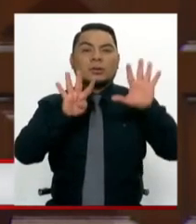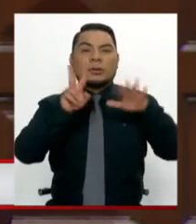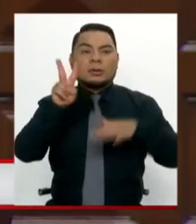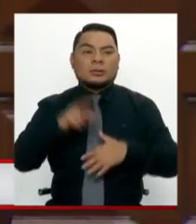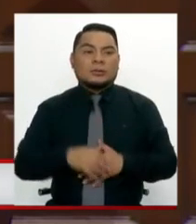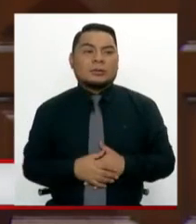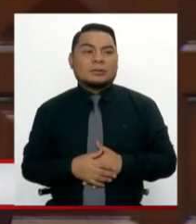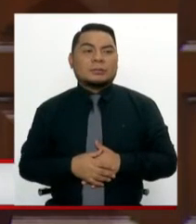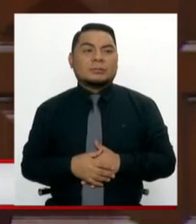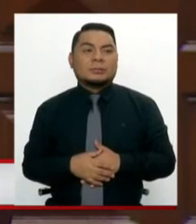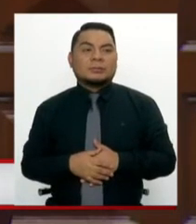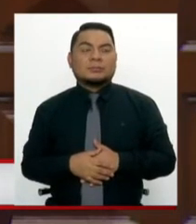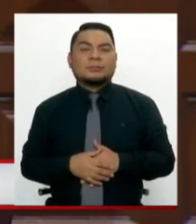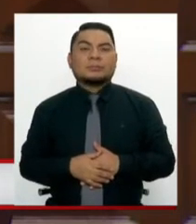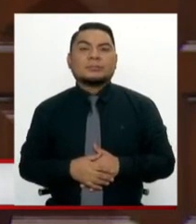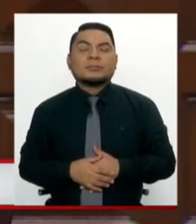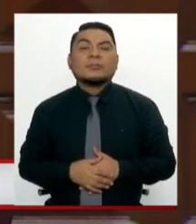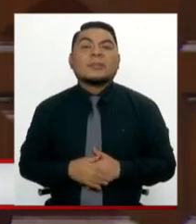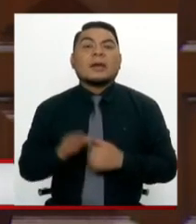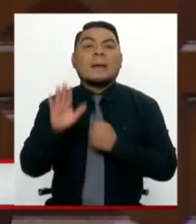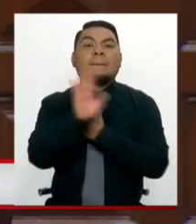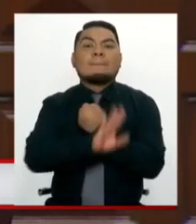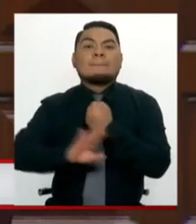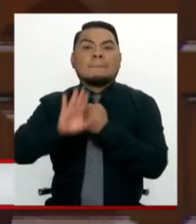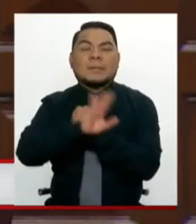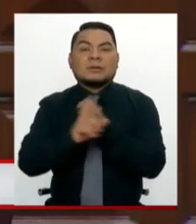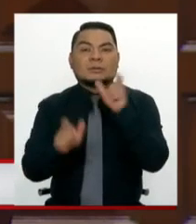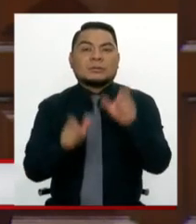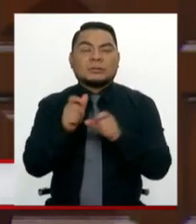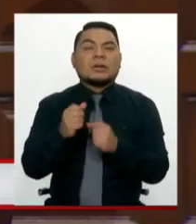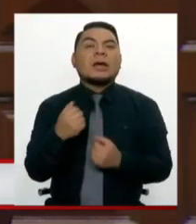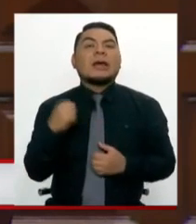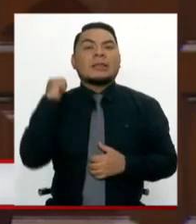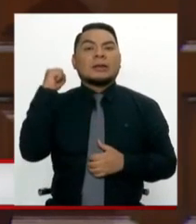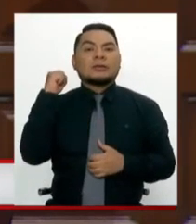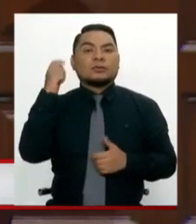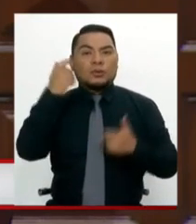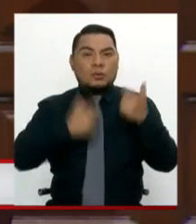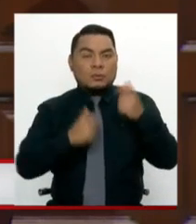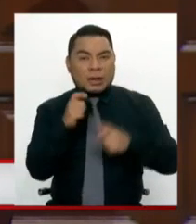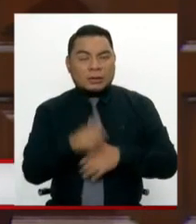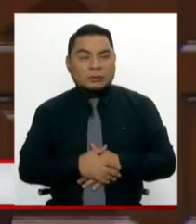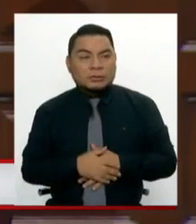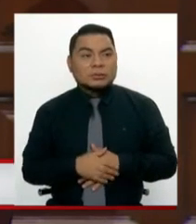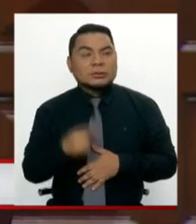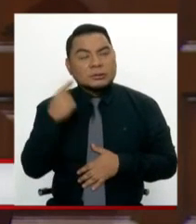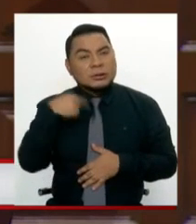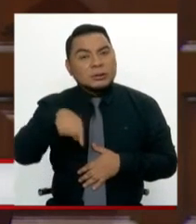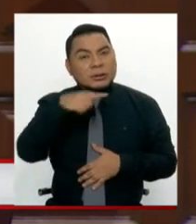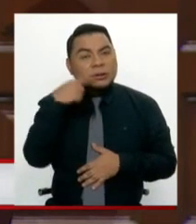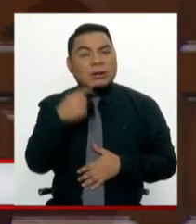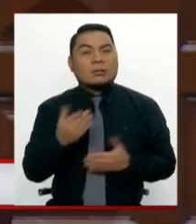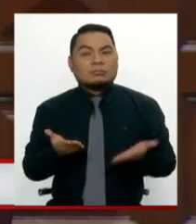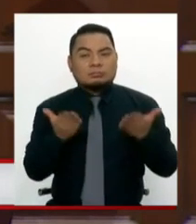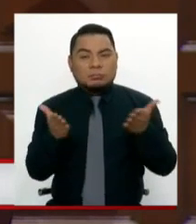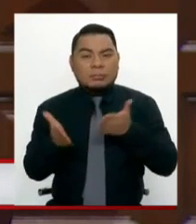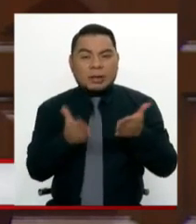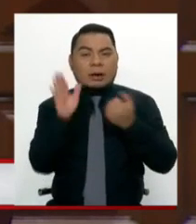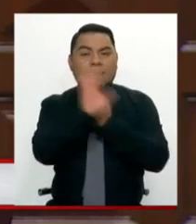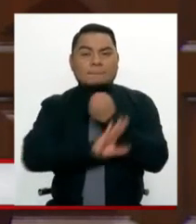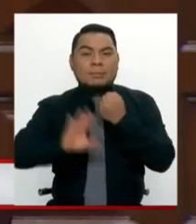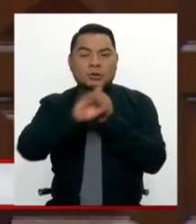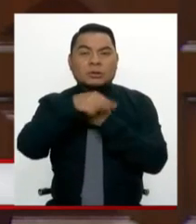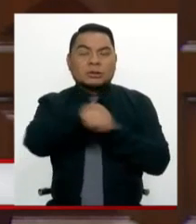28592. Protección de las personas defensoras de derechos humanos. Con la finalidad de fortalecer los mecanismos de